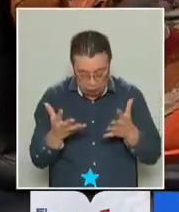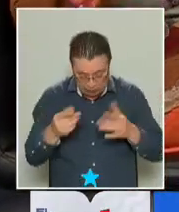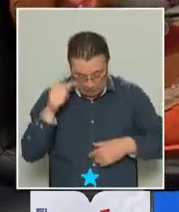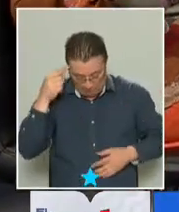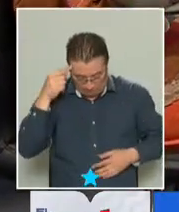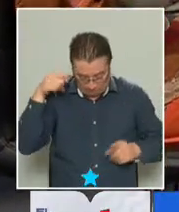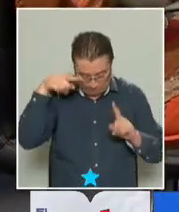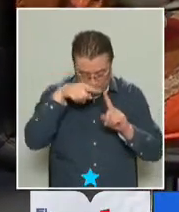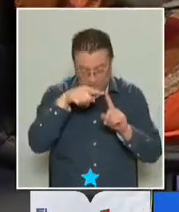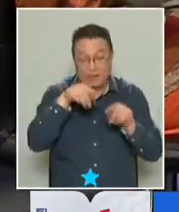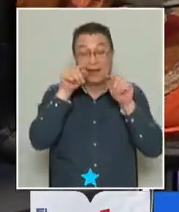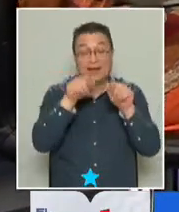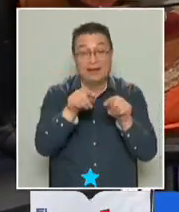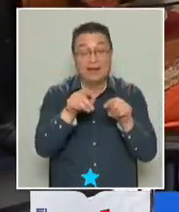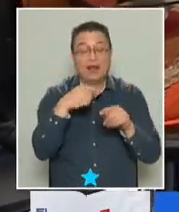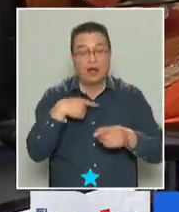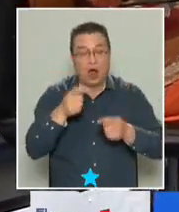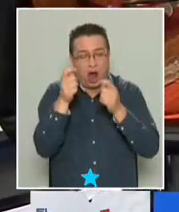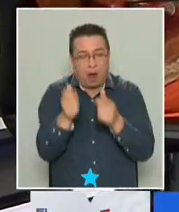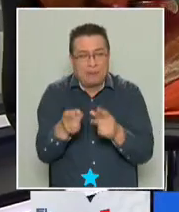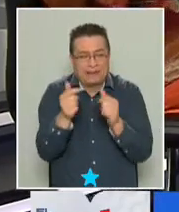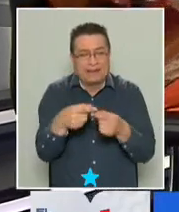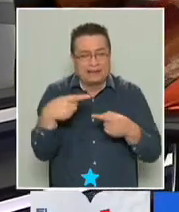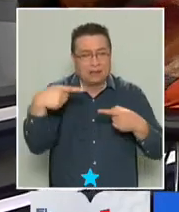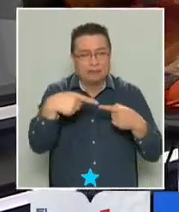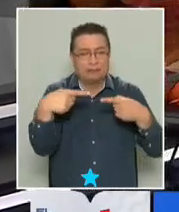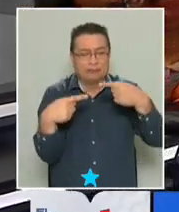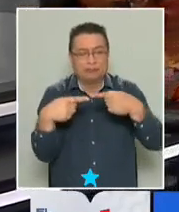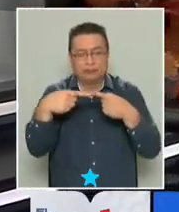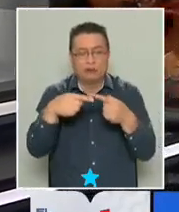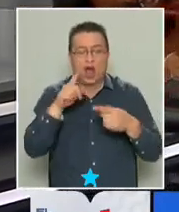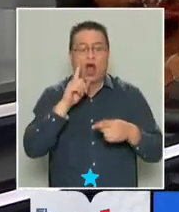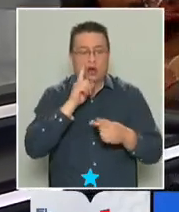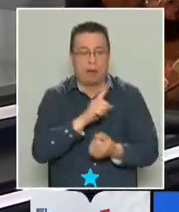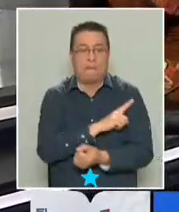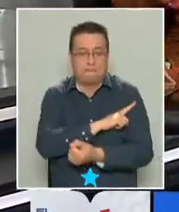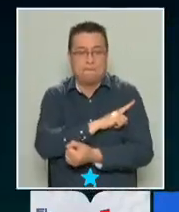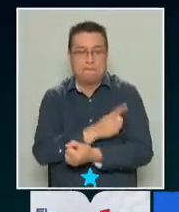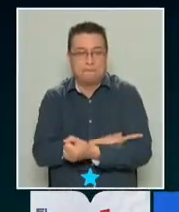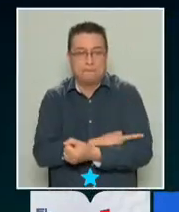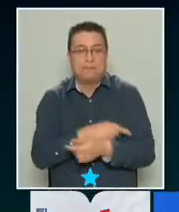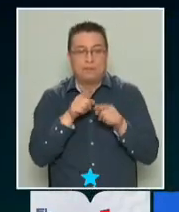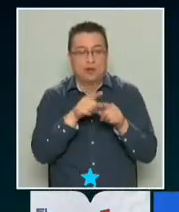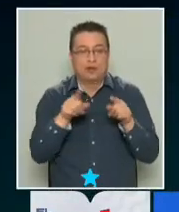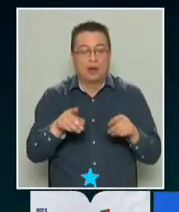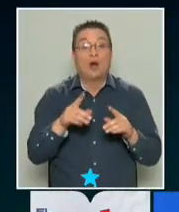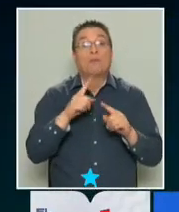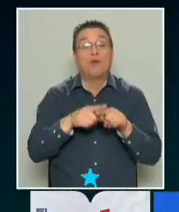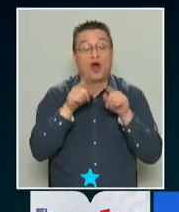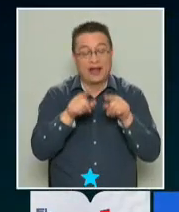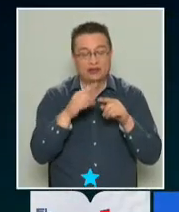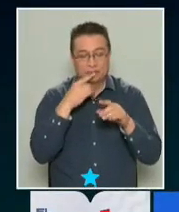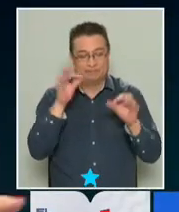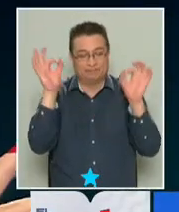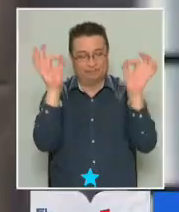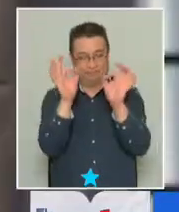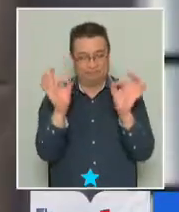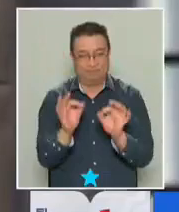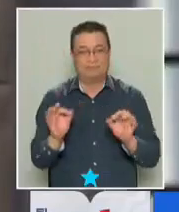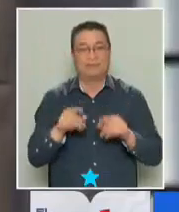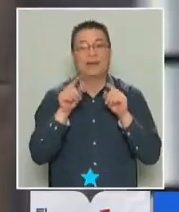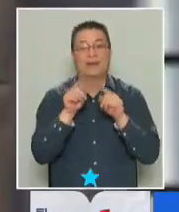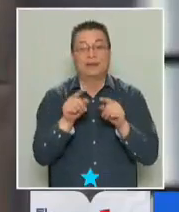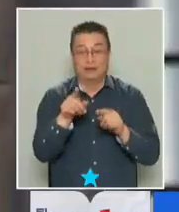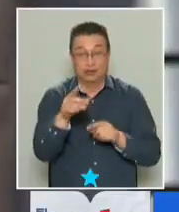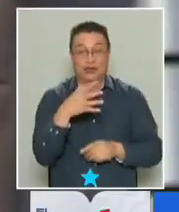final los conflictos de competencia tienen que ver con las atribuciones por lo tanto es una especificación hasta